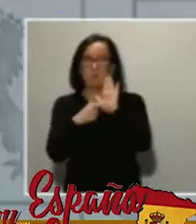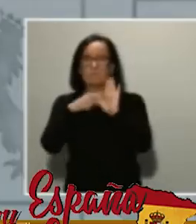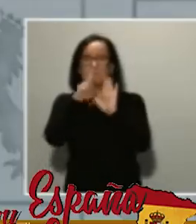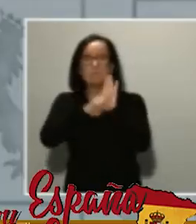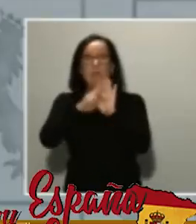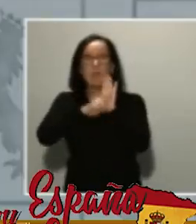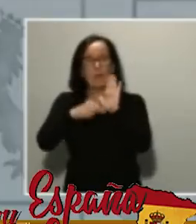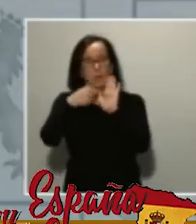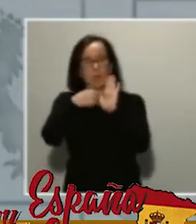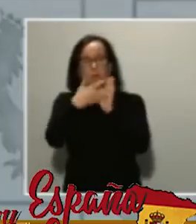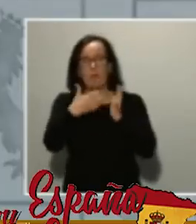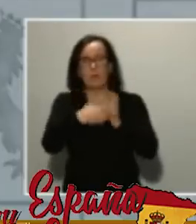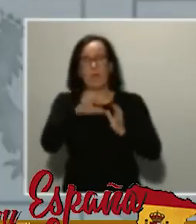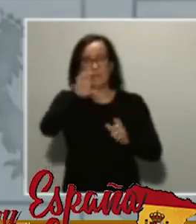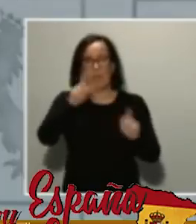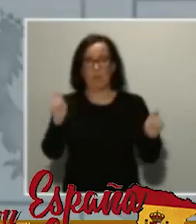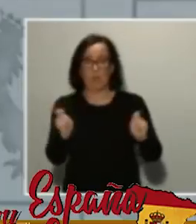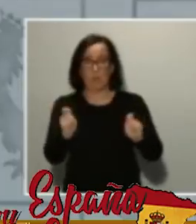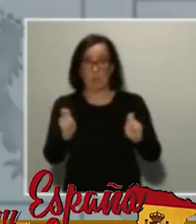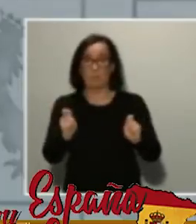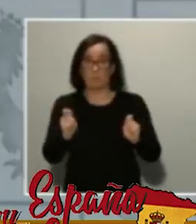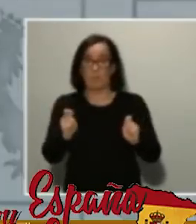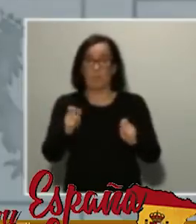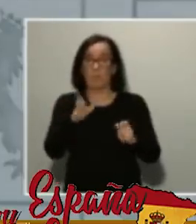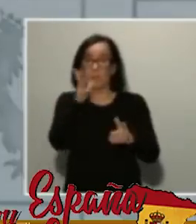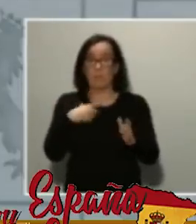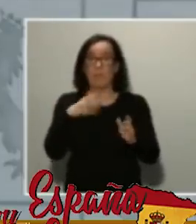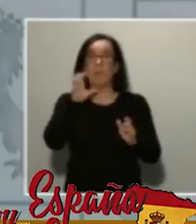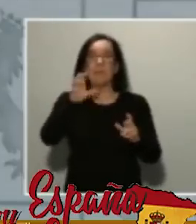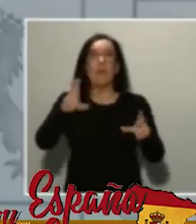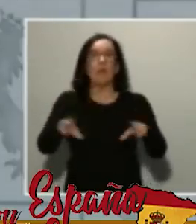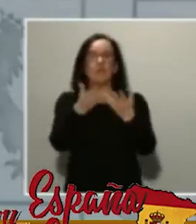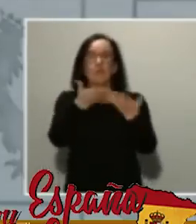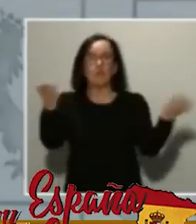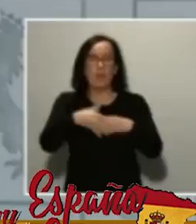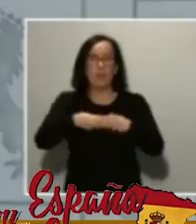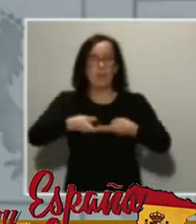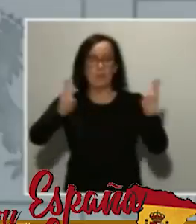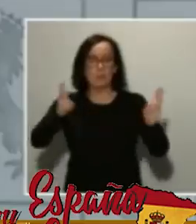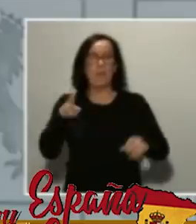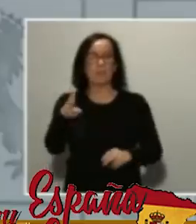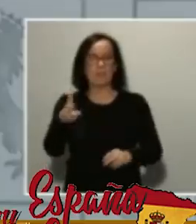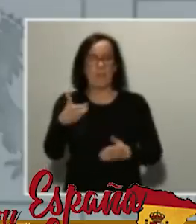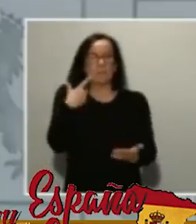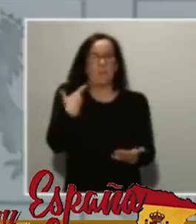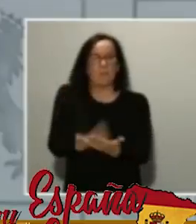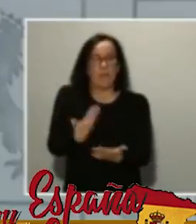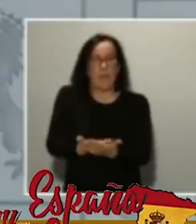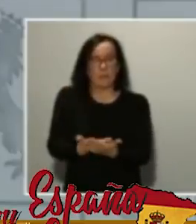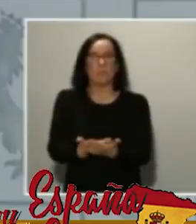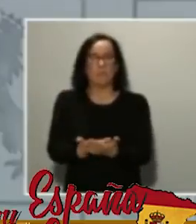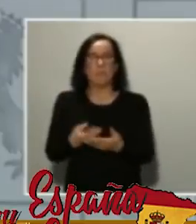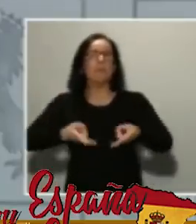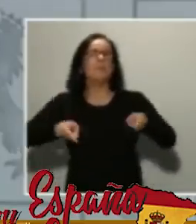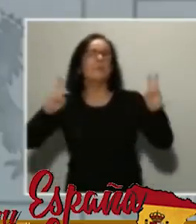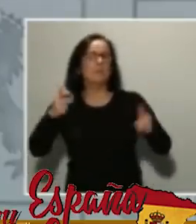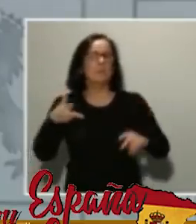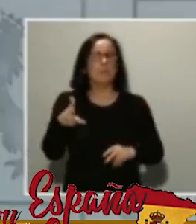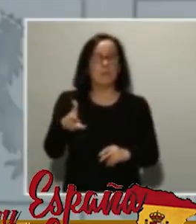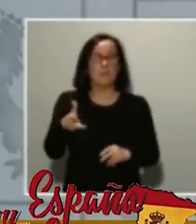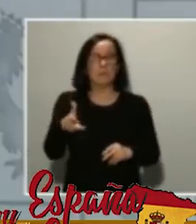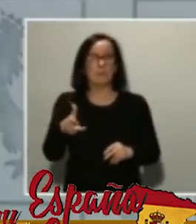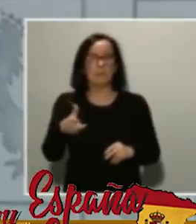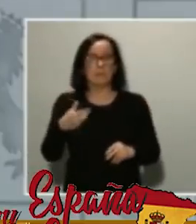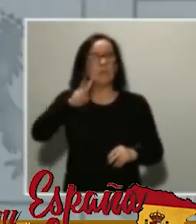queroseno, que hay menos circulación, que hay menos detenidos porque ahora hay menos